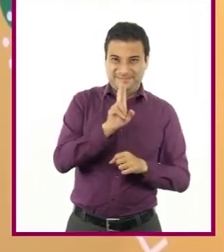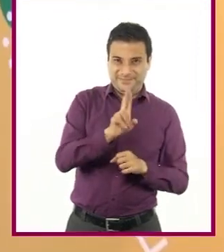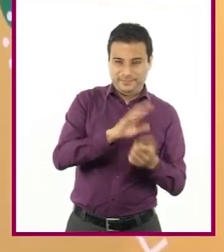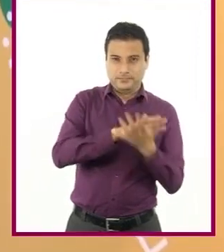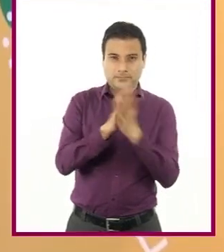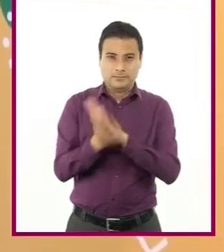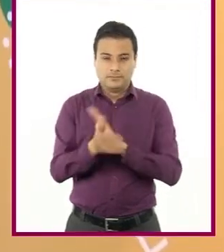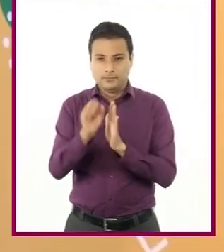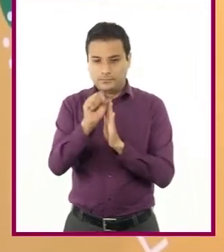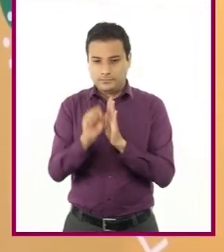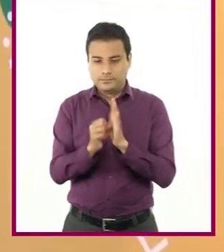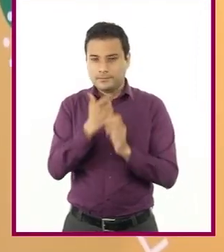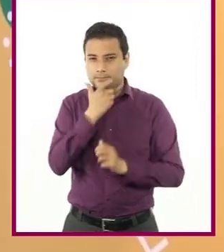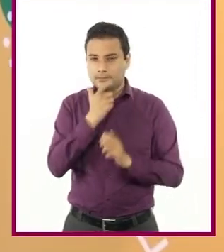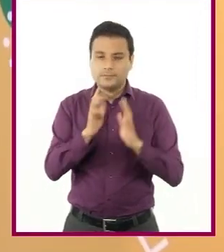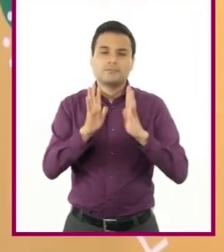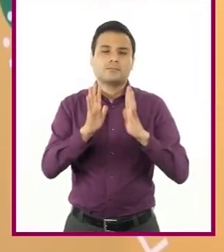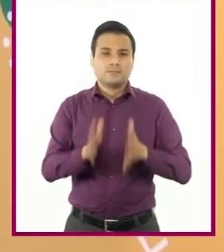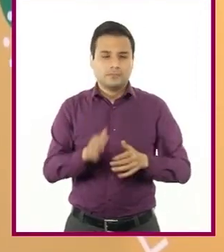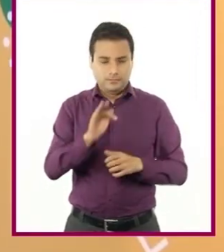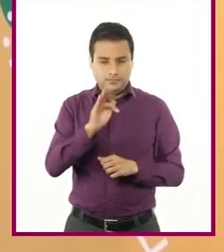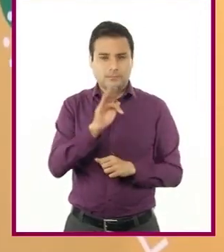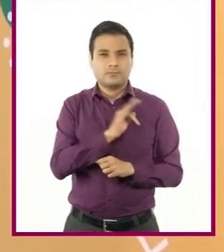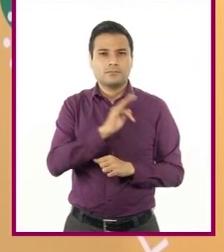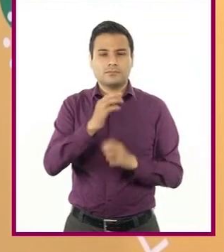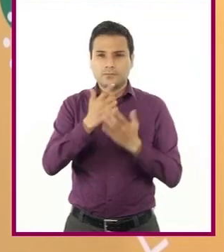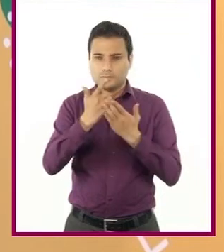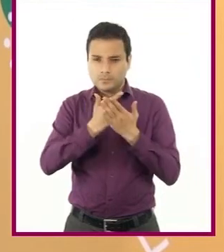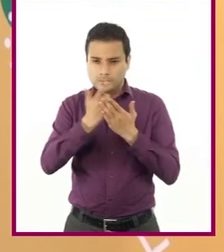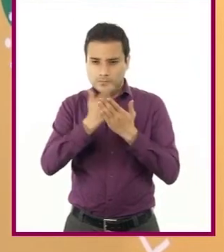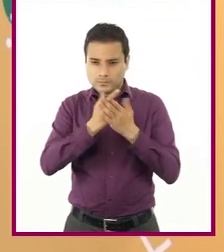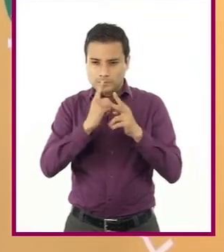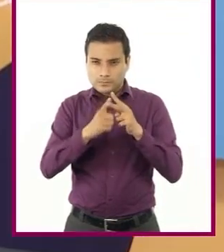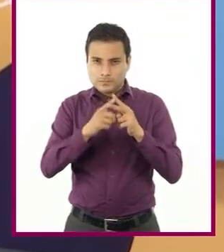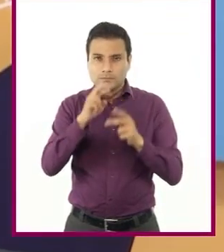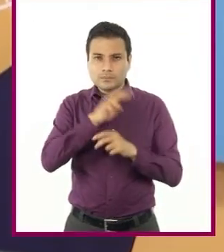manera podemos encontrar el valor requerido de una manera más rápida.